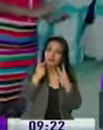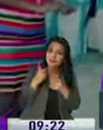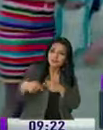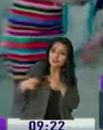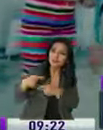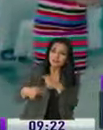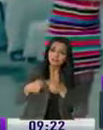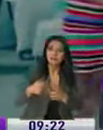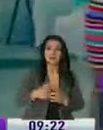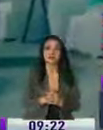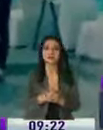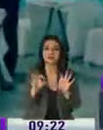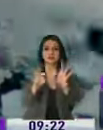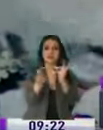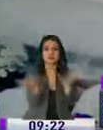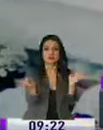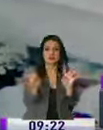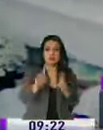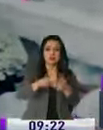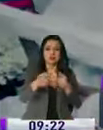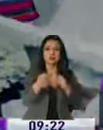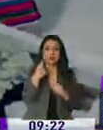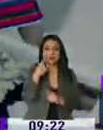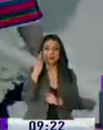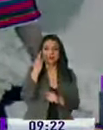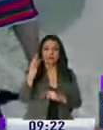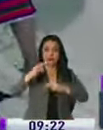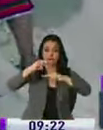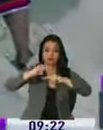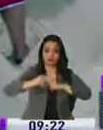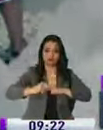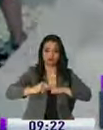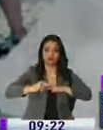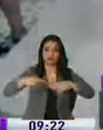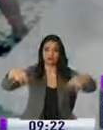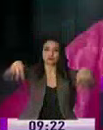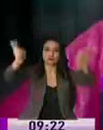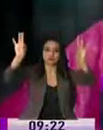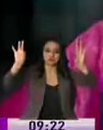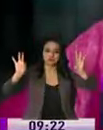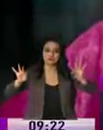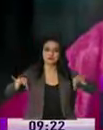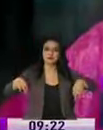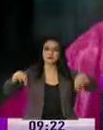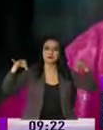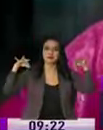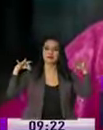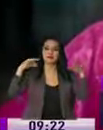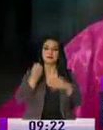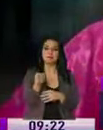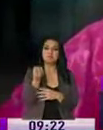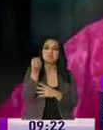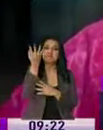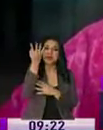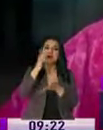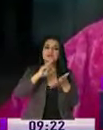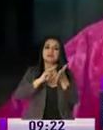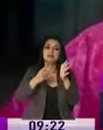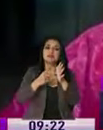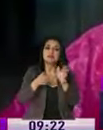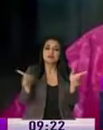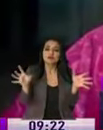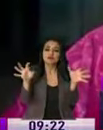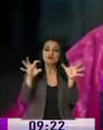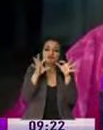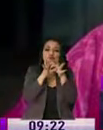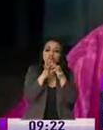hacer esto. Delante de familiares y amigos, la pareja es acostada y cubierta con una sábana blanca. Es un simbólico de una unión de